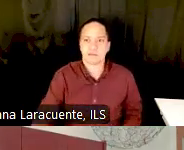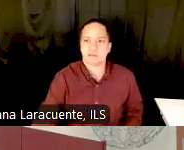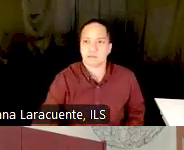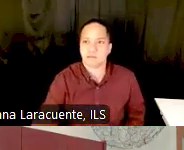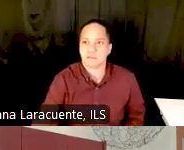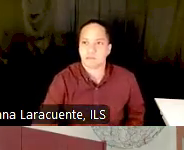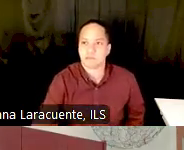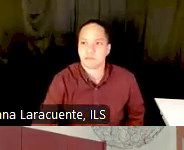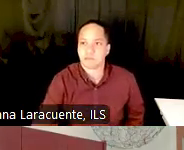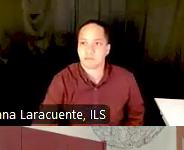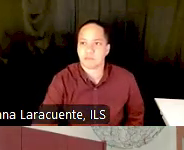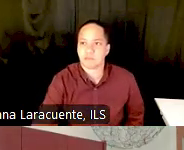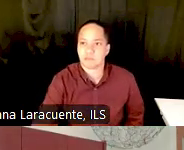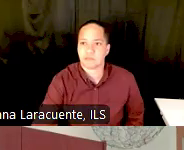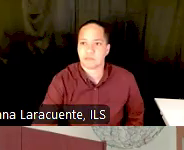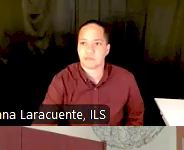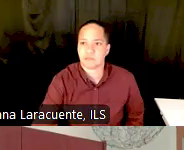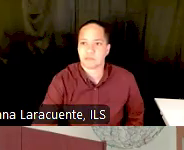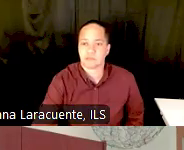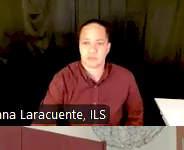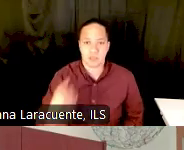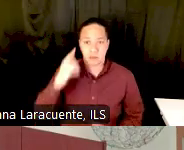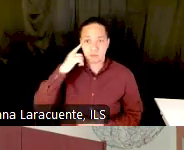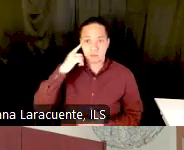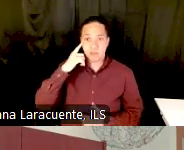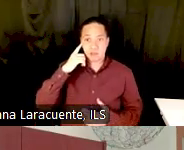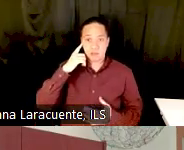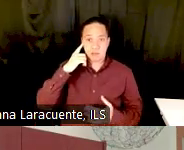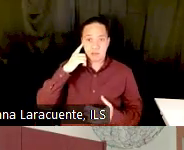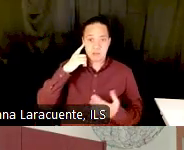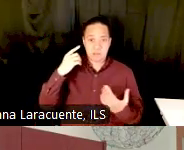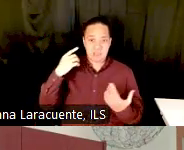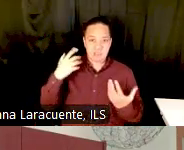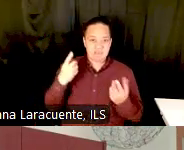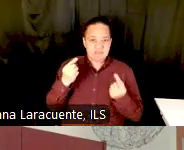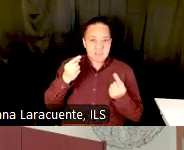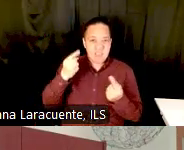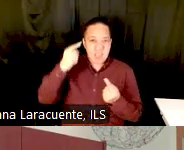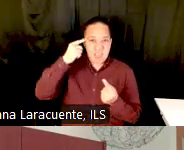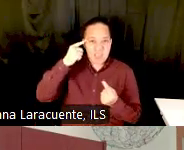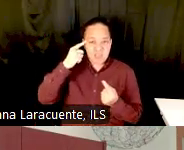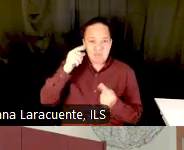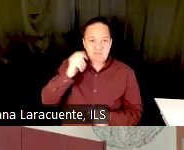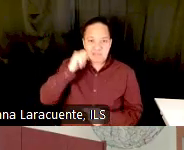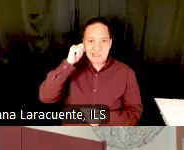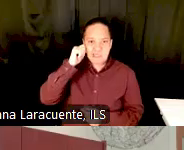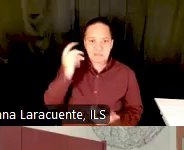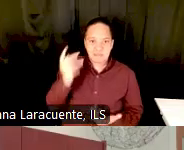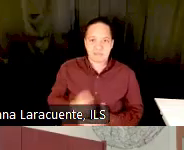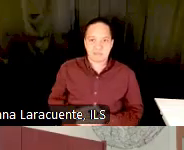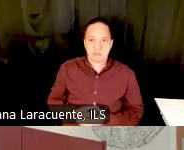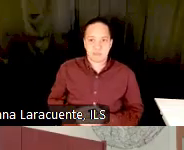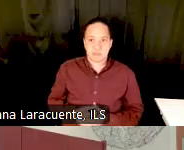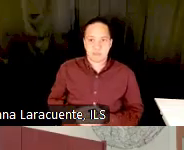¿Qué piensa un médico? ¿Qué hay aquí? Es un adolescente. ¿Serán